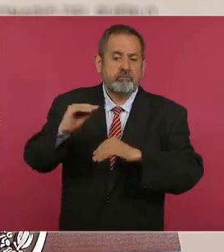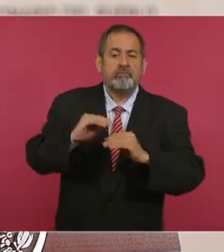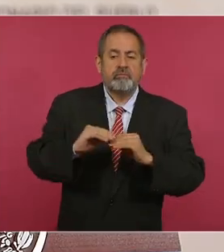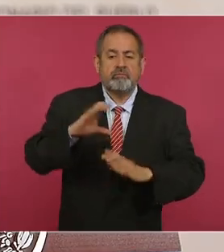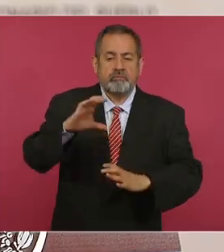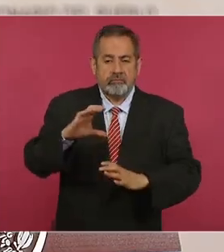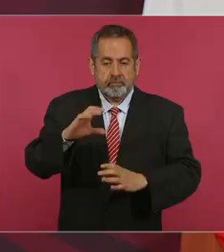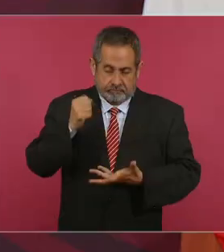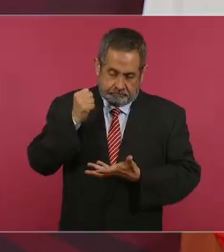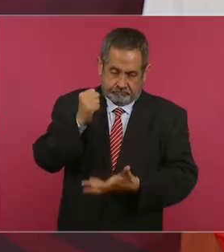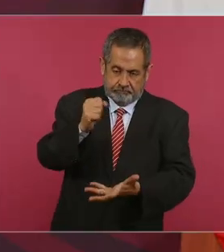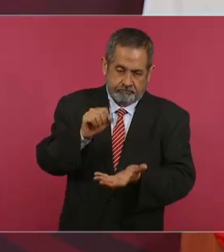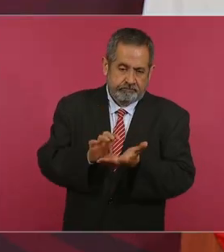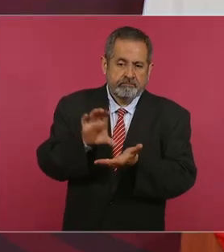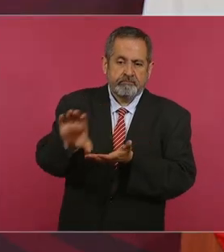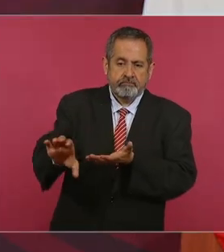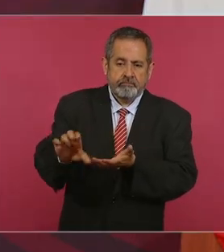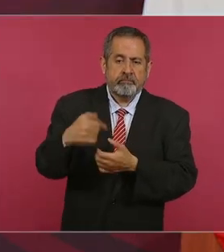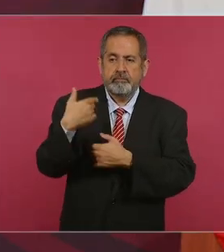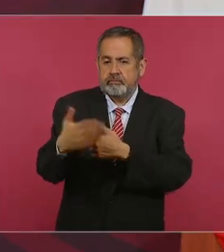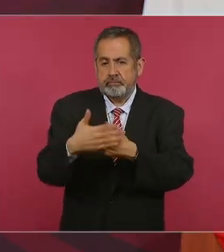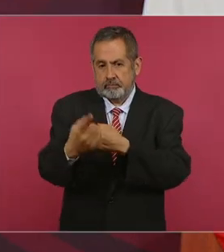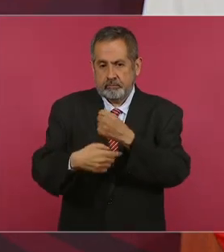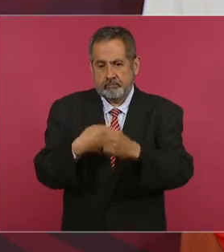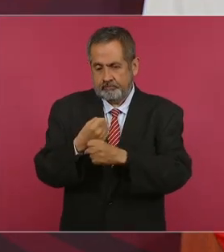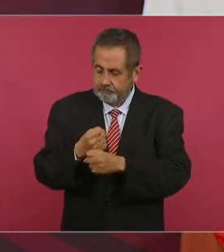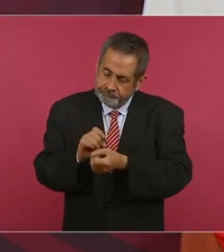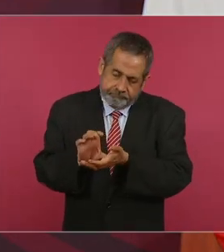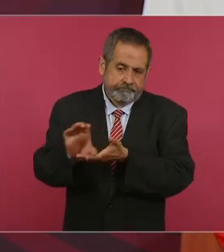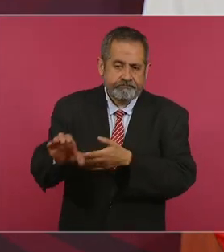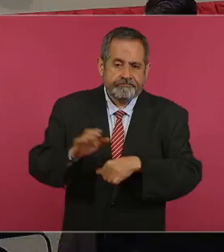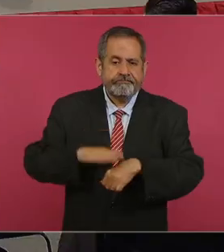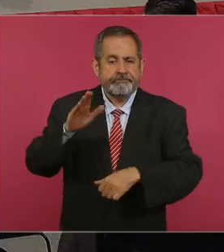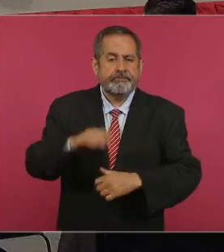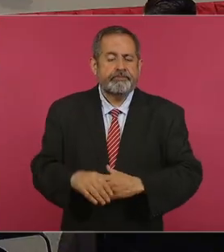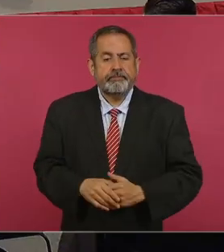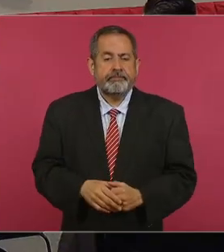ya en el presupuesto para el año próximo.